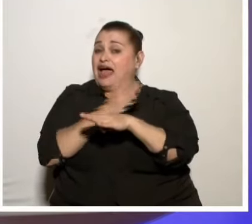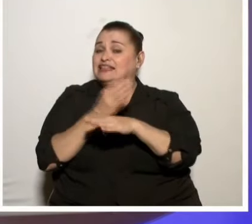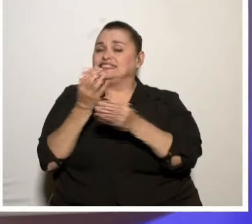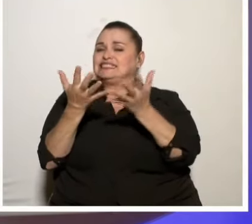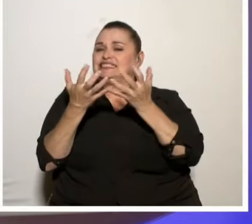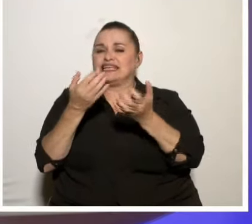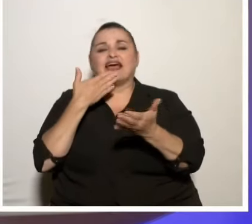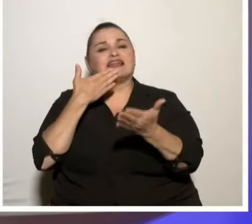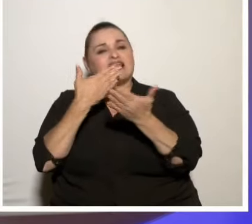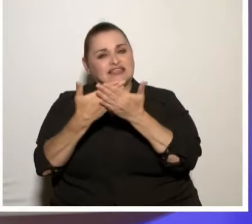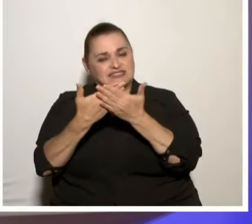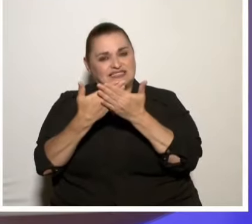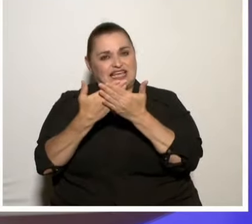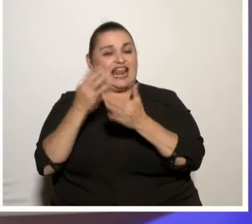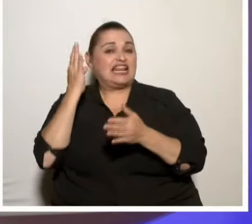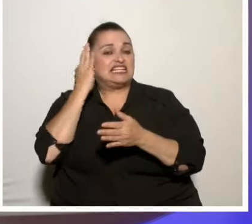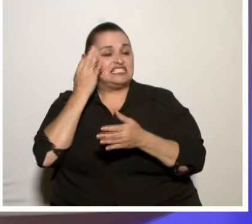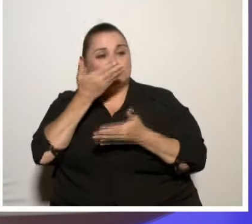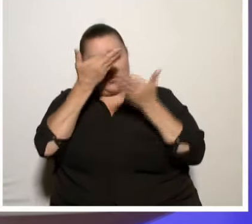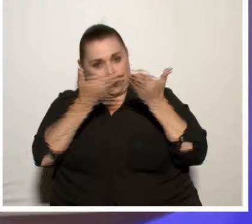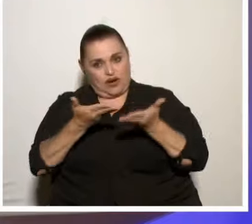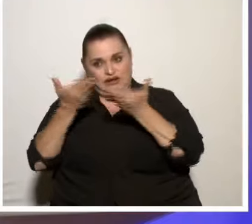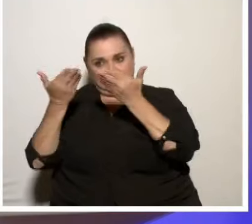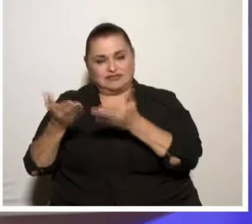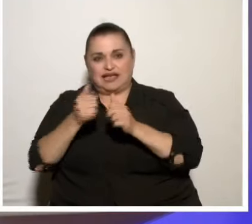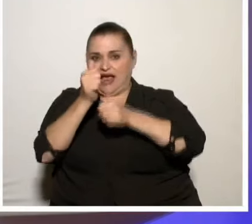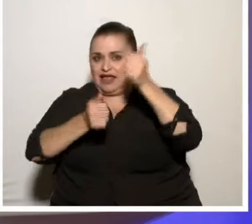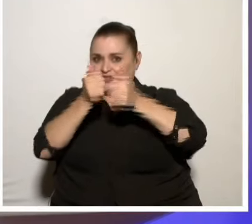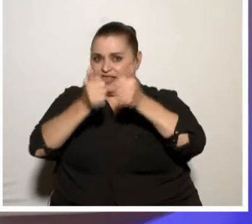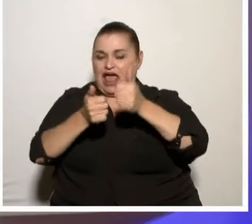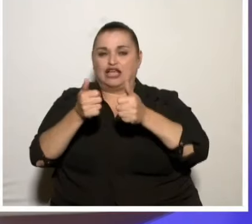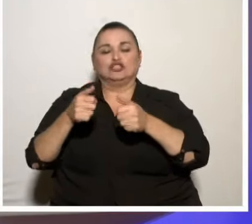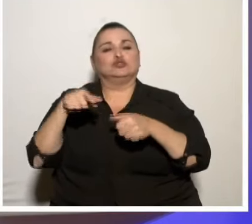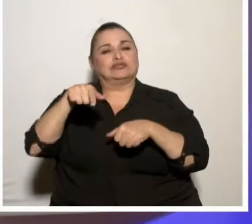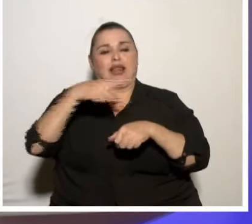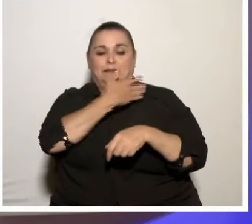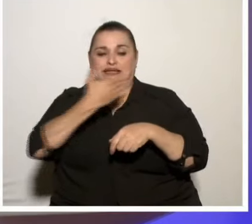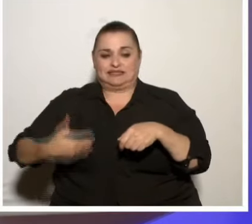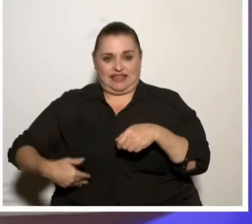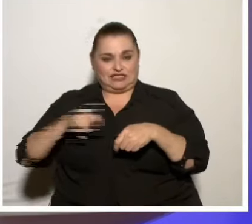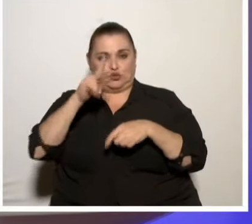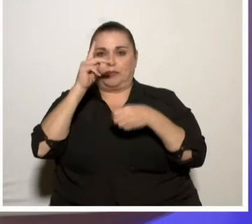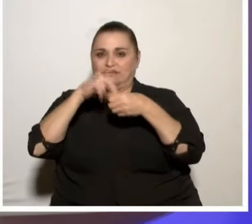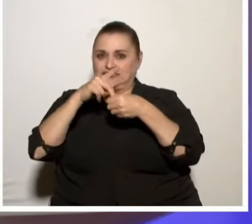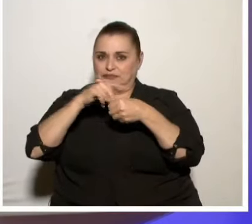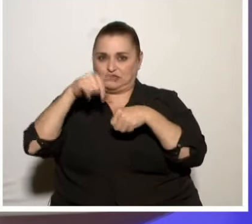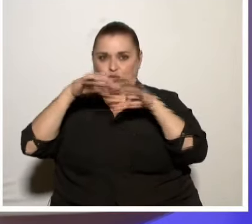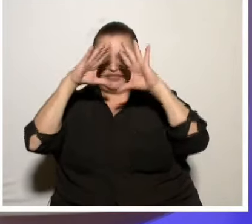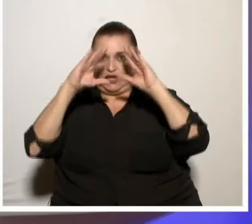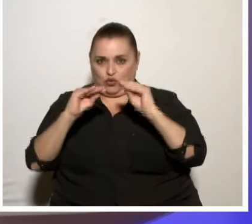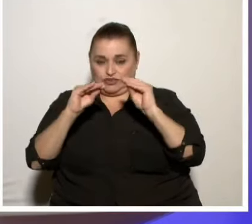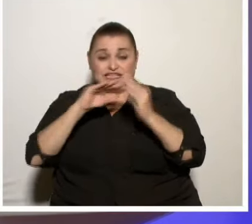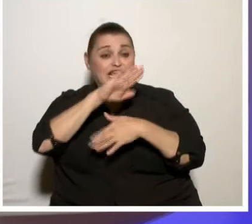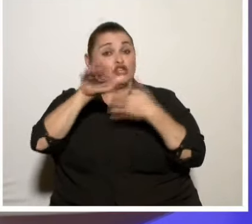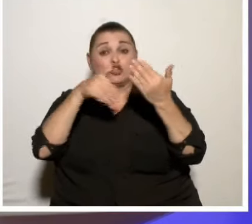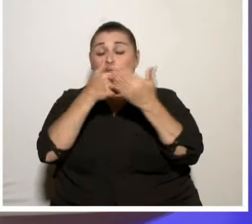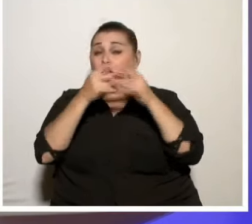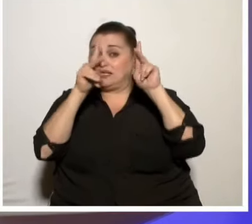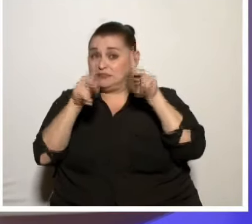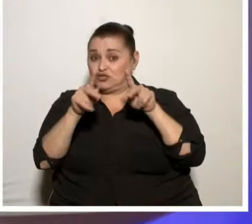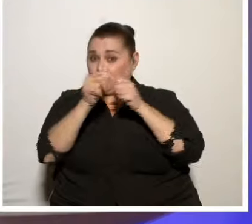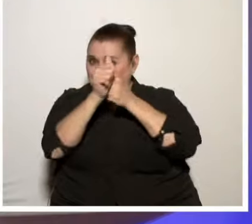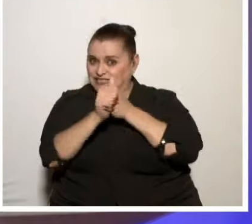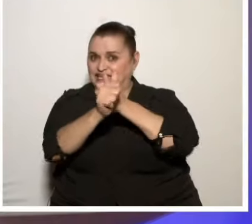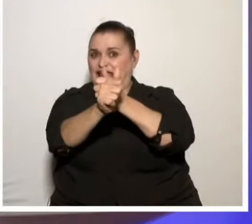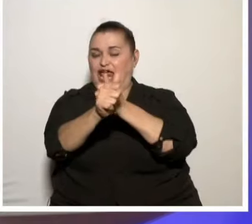agradecer profundamente a la señora y señores candidatos a la presidencia por su participación esta noche, y también a todas las personas que han estado siguiendo